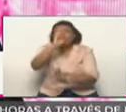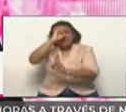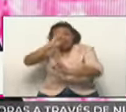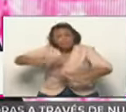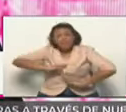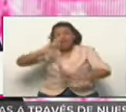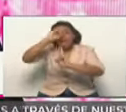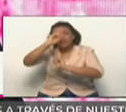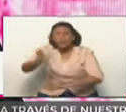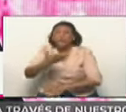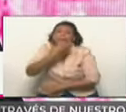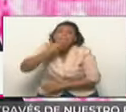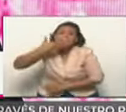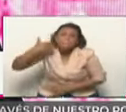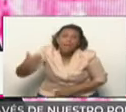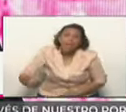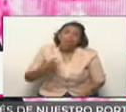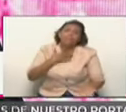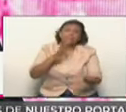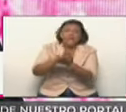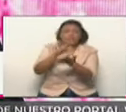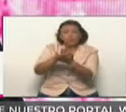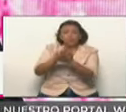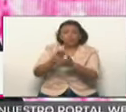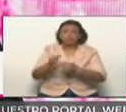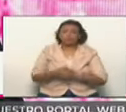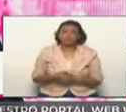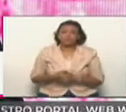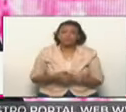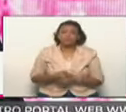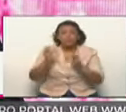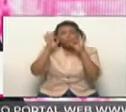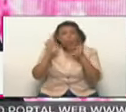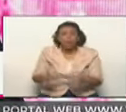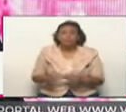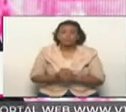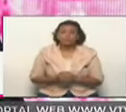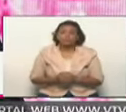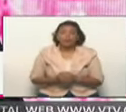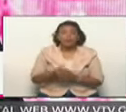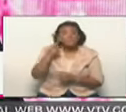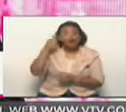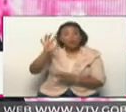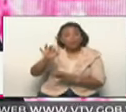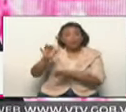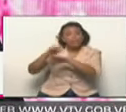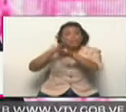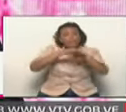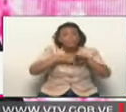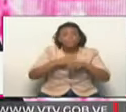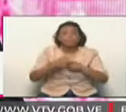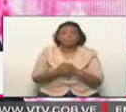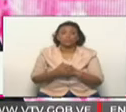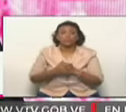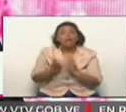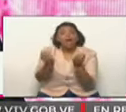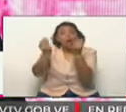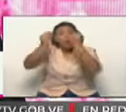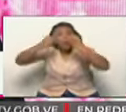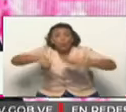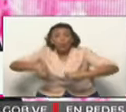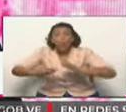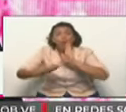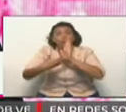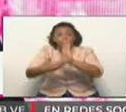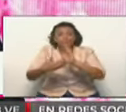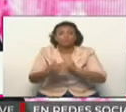derecho internacional, de respeto de la igualdad de los estados, de respeto a la soberanía, de no intervencionismo.